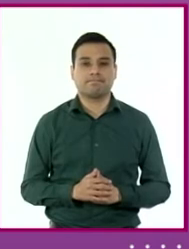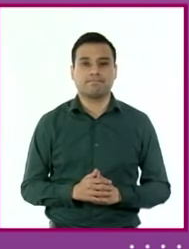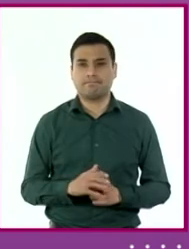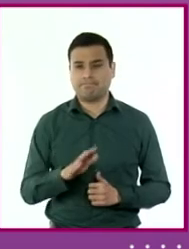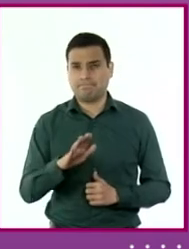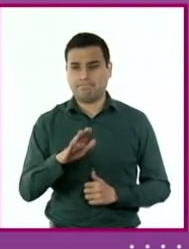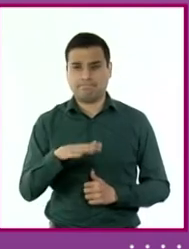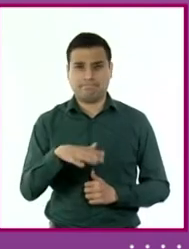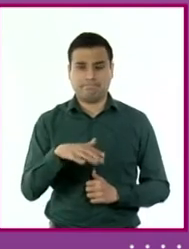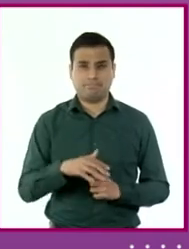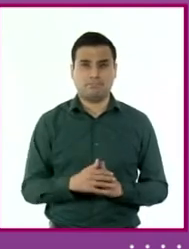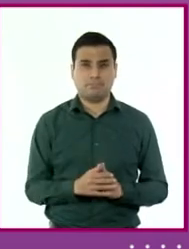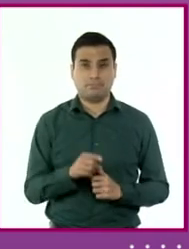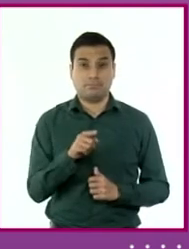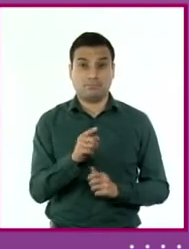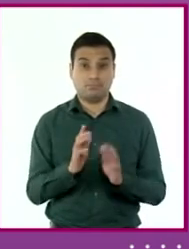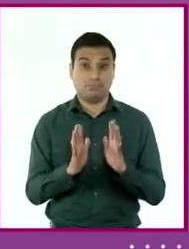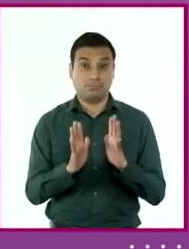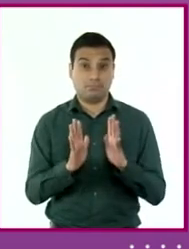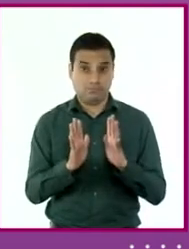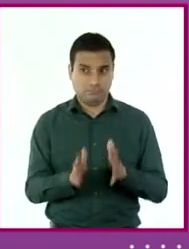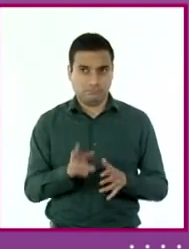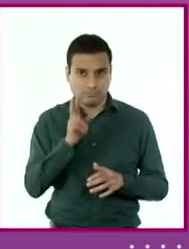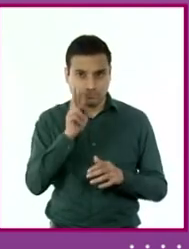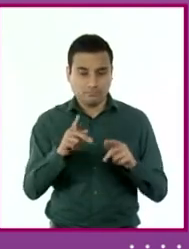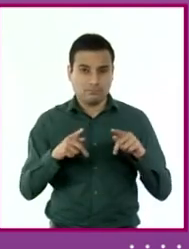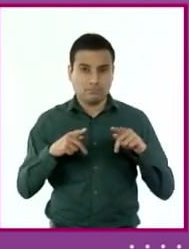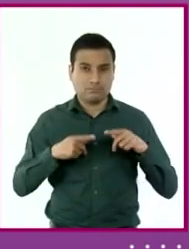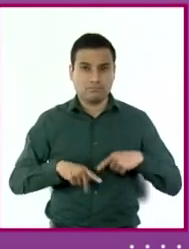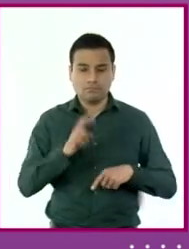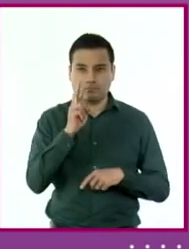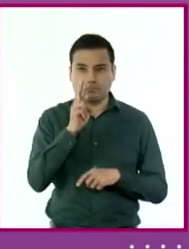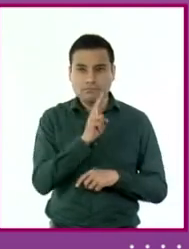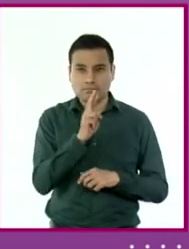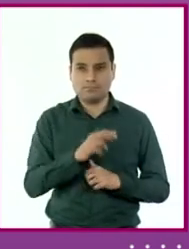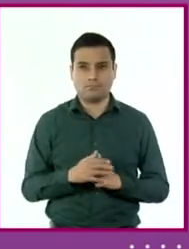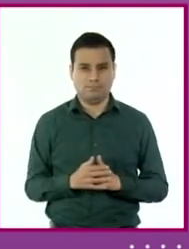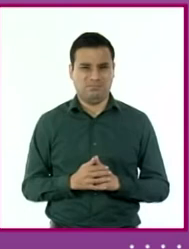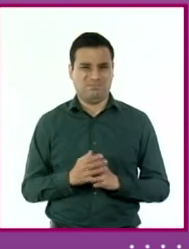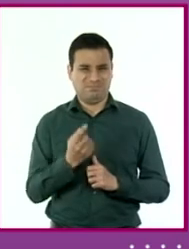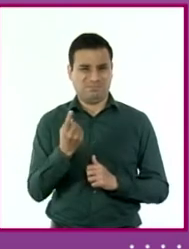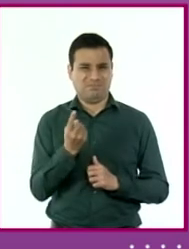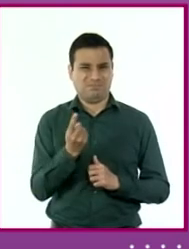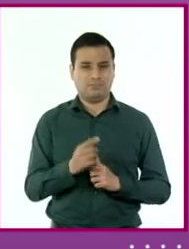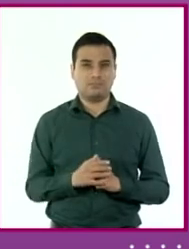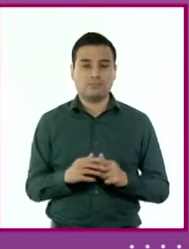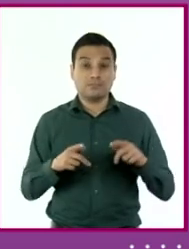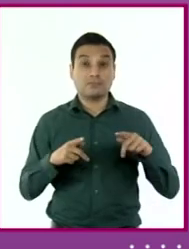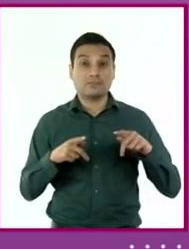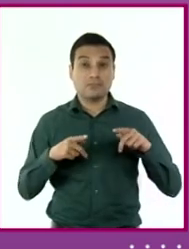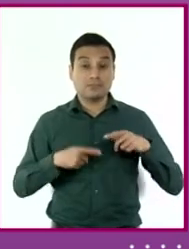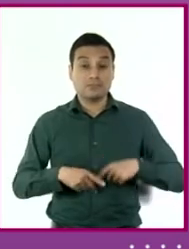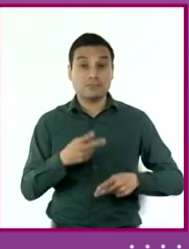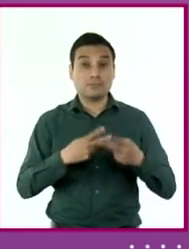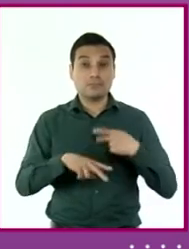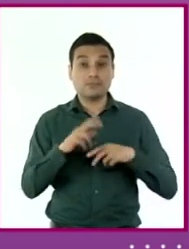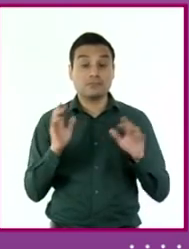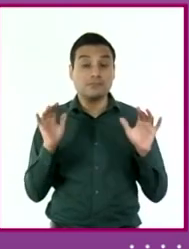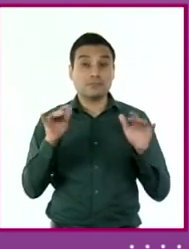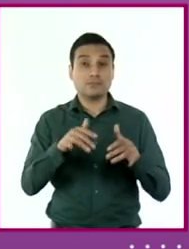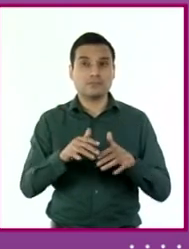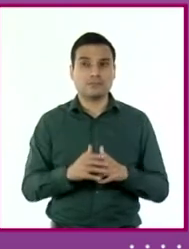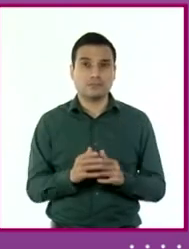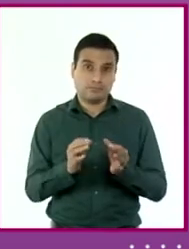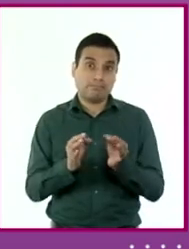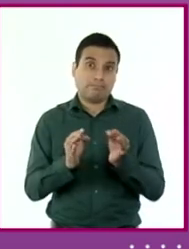Maestra, ¿usted ya vio a los rusos? ¿De qué hablas? De las personas que vinieron. Son